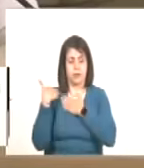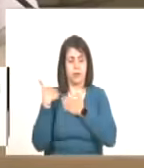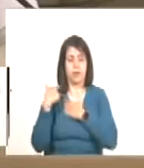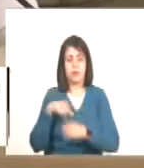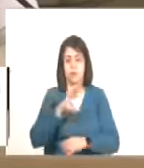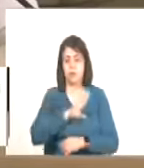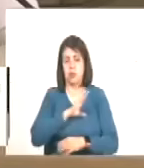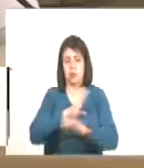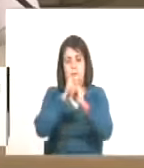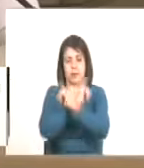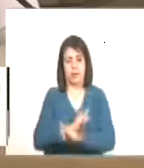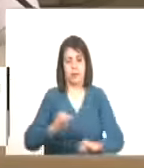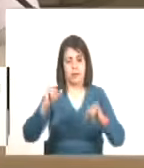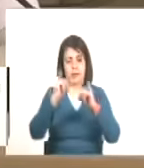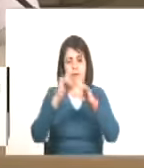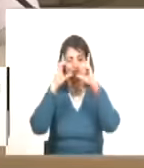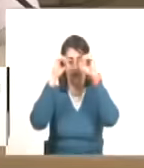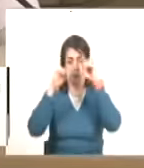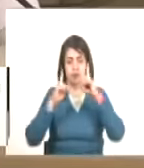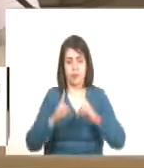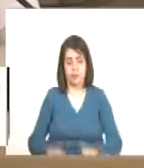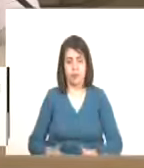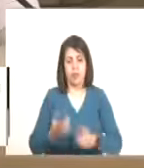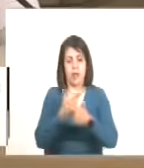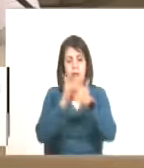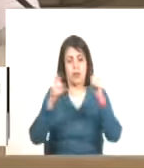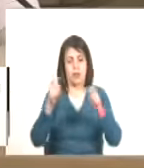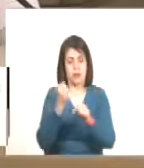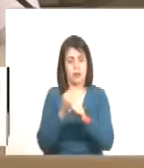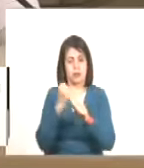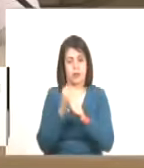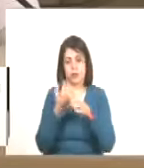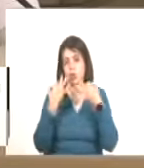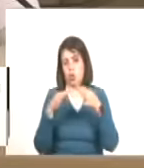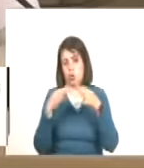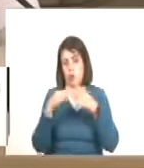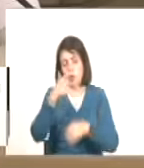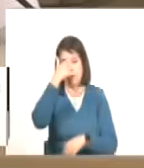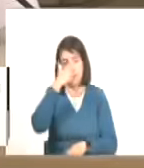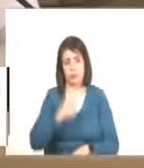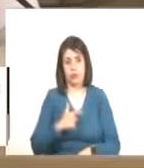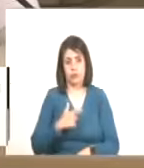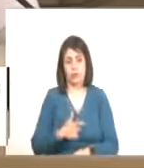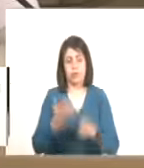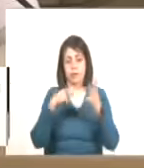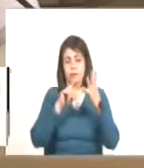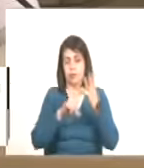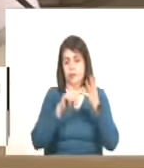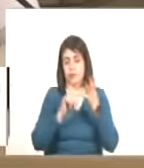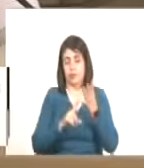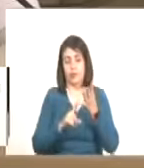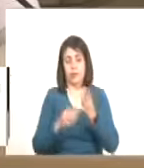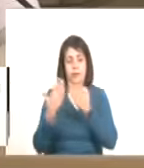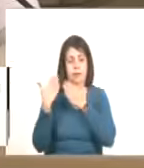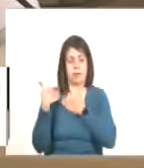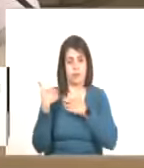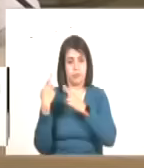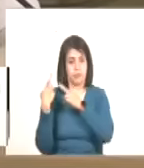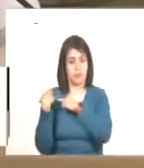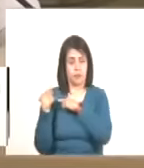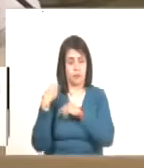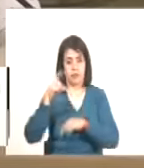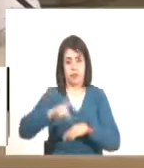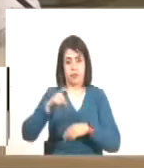de su autonomía en la toma de decisiones y el libre desenvolvimiento de su personalidad. 4. Asumir las